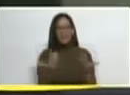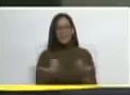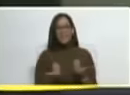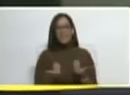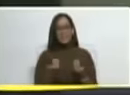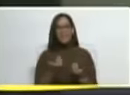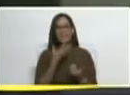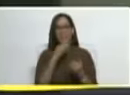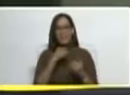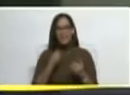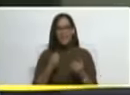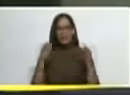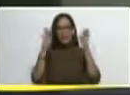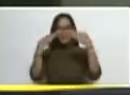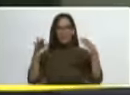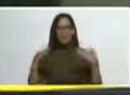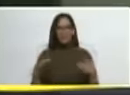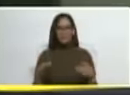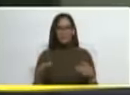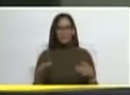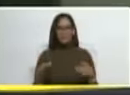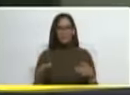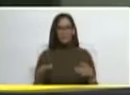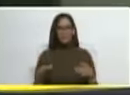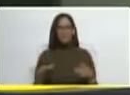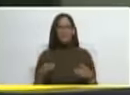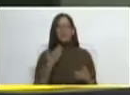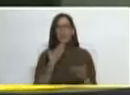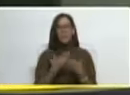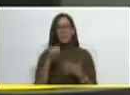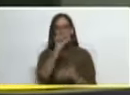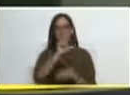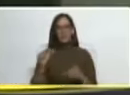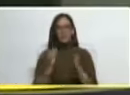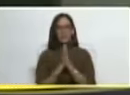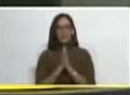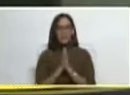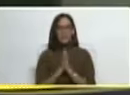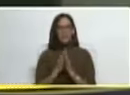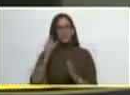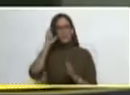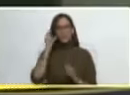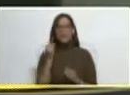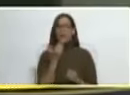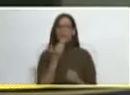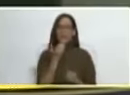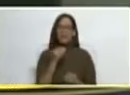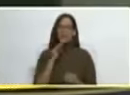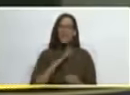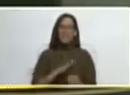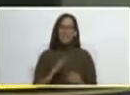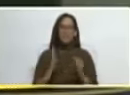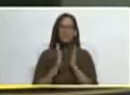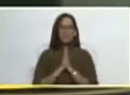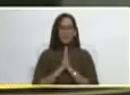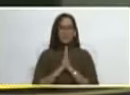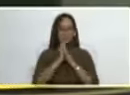acerca la Navidad. Despedimos la Semana Santa hace unos días apenas, todavía estamos